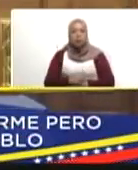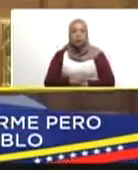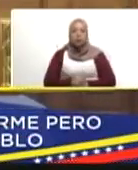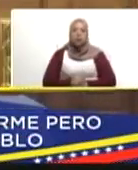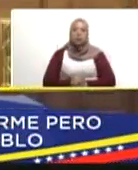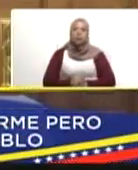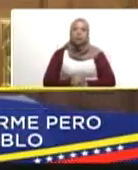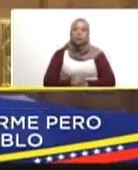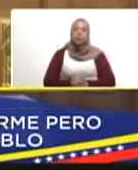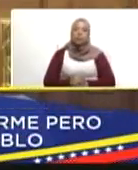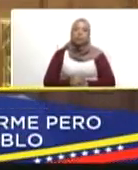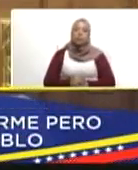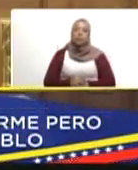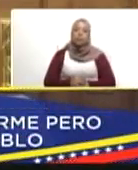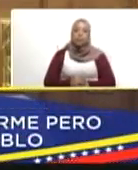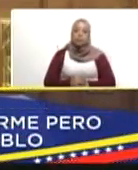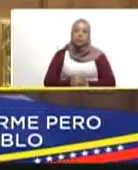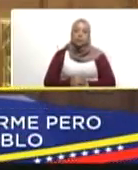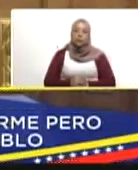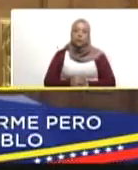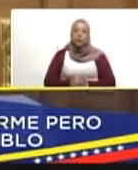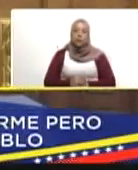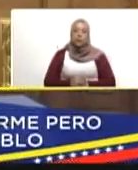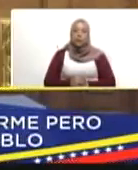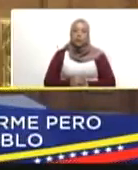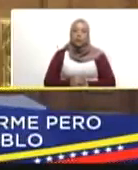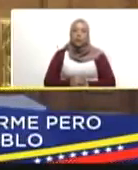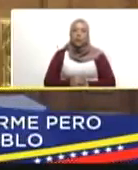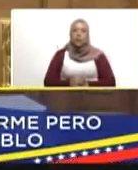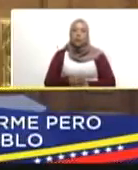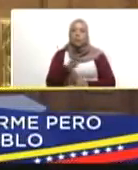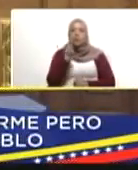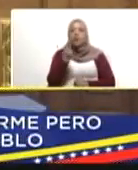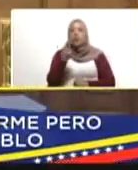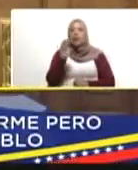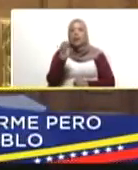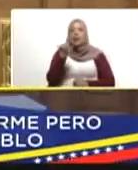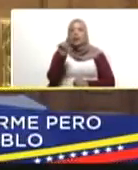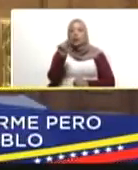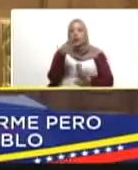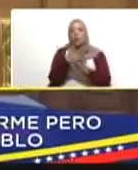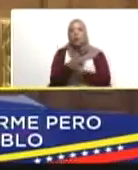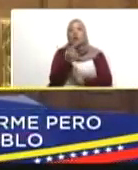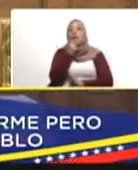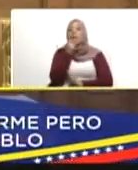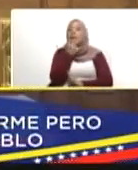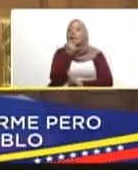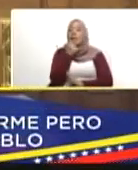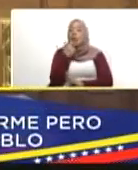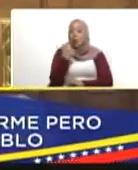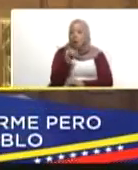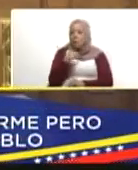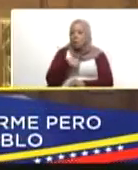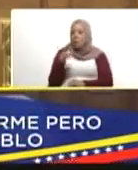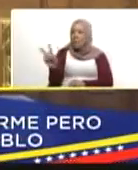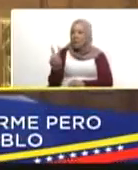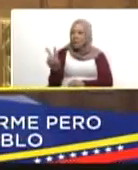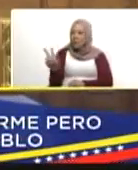net red pero no era n en inglés era n en